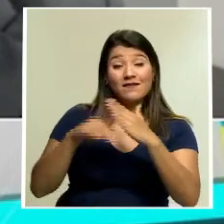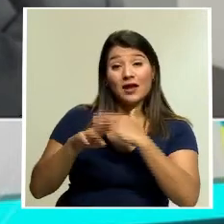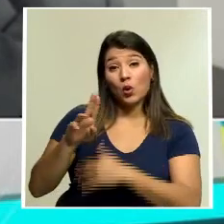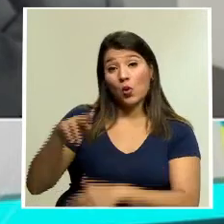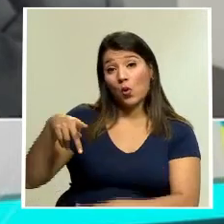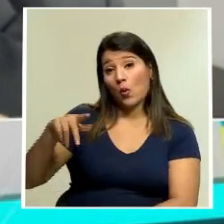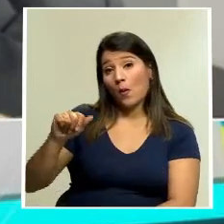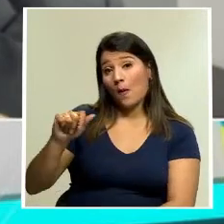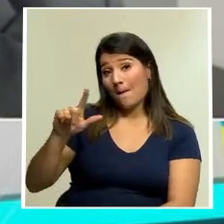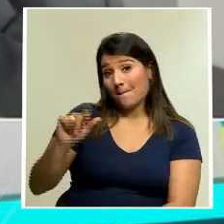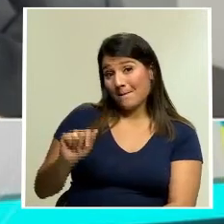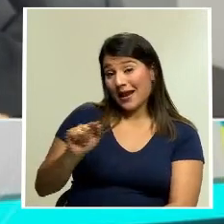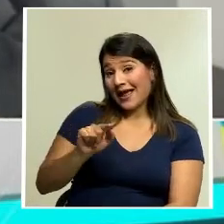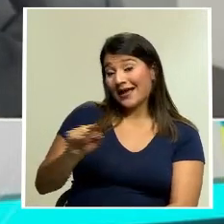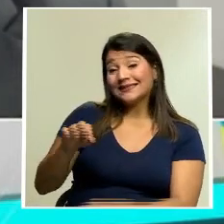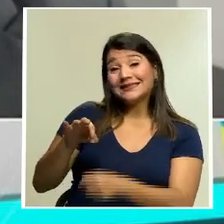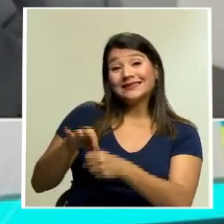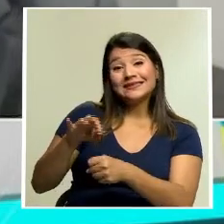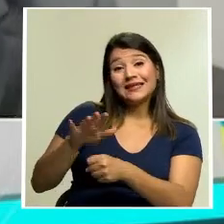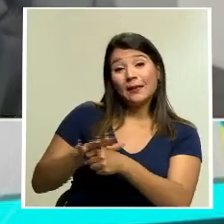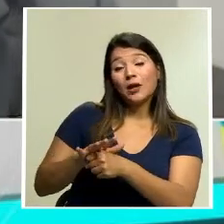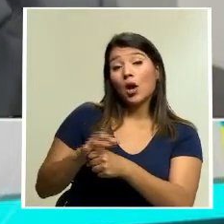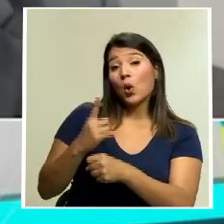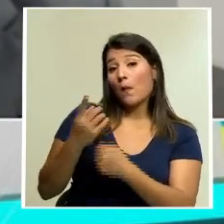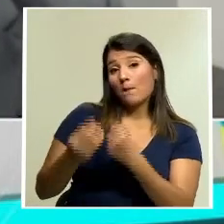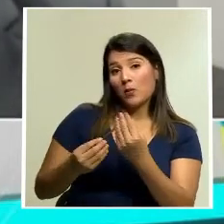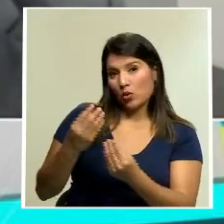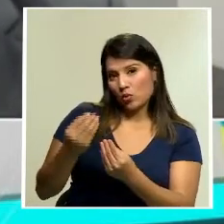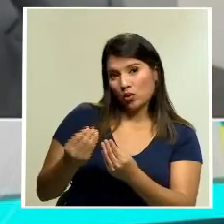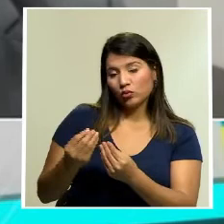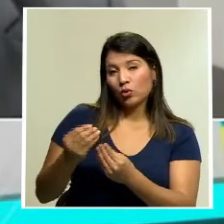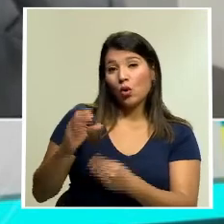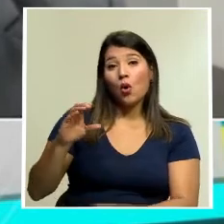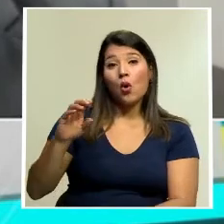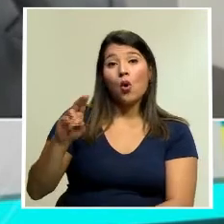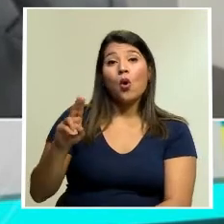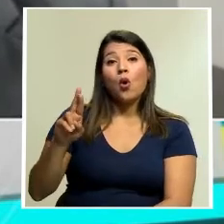estaban sembrando un producto, cúrcuma,